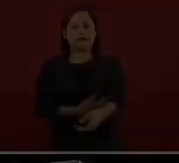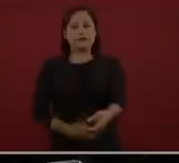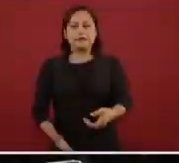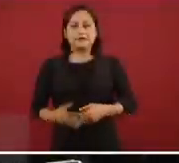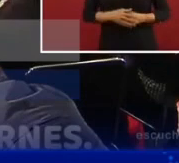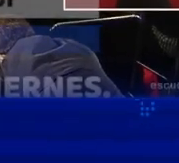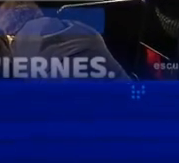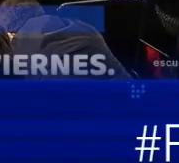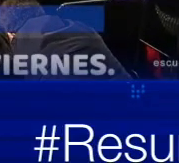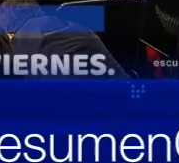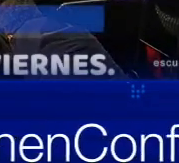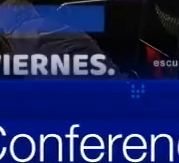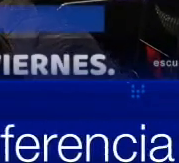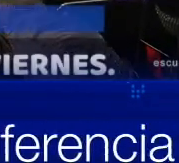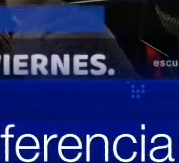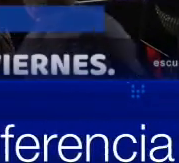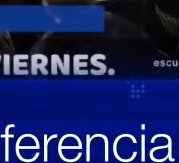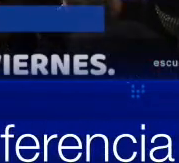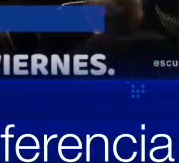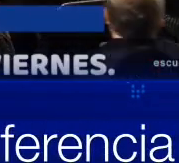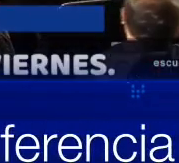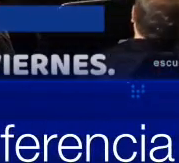vamos a informar